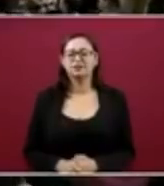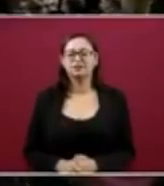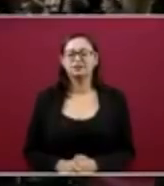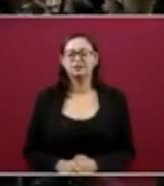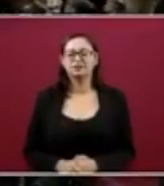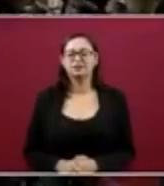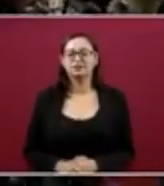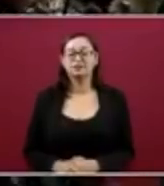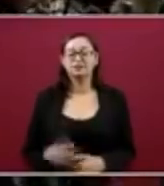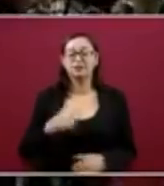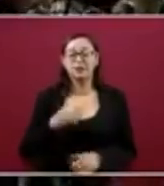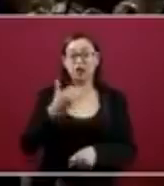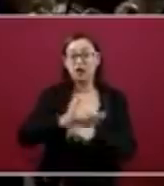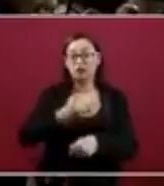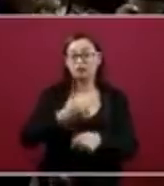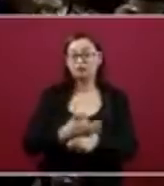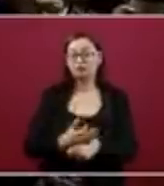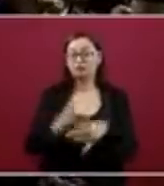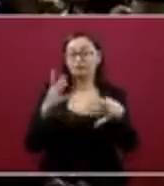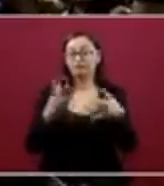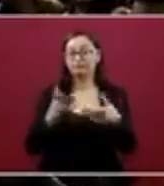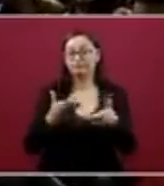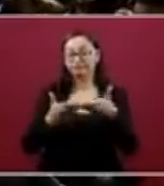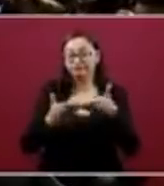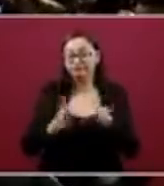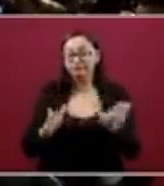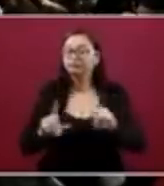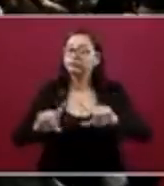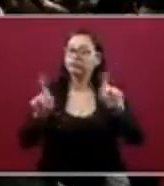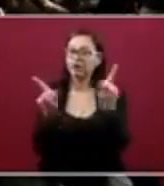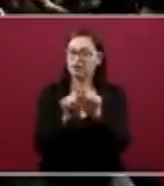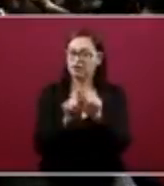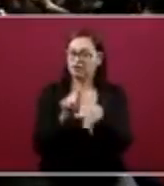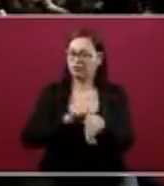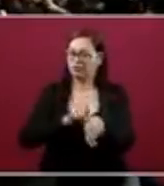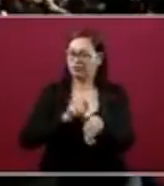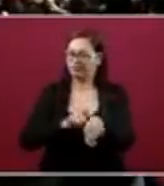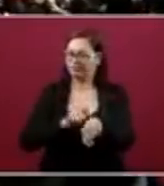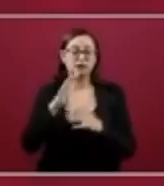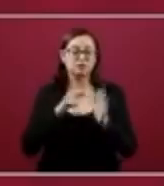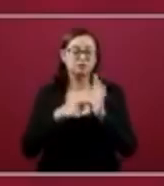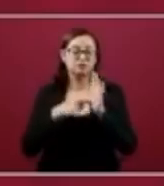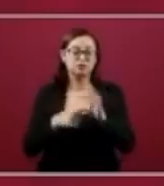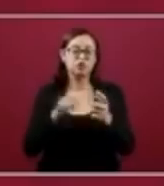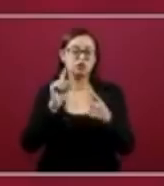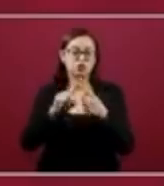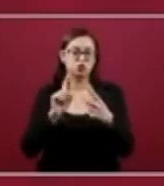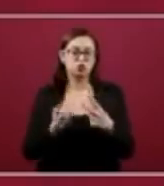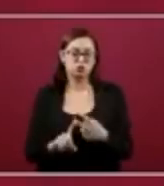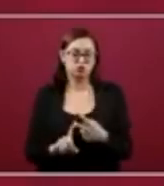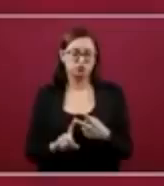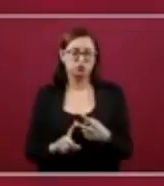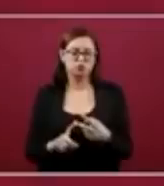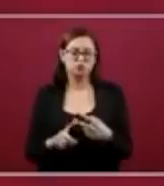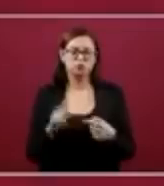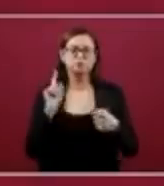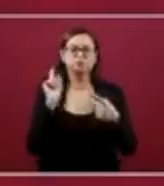agradeció la presencia de los medios de comunicación en estos 100 días de gobierno a las conferencias matutinas. Agradecerles a